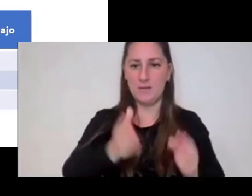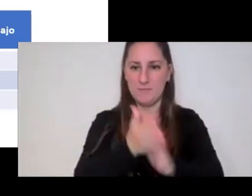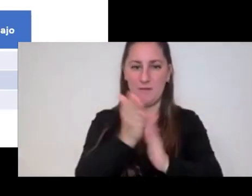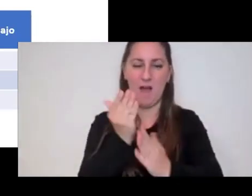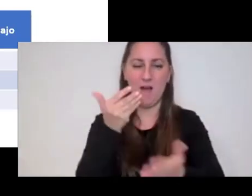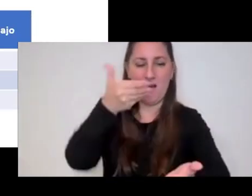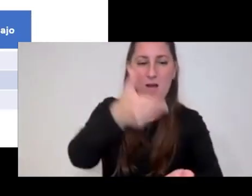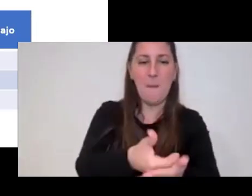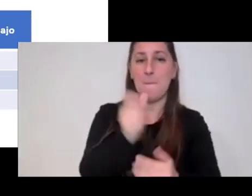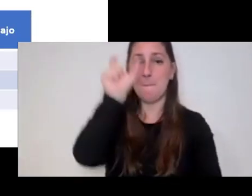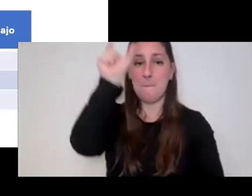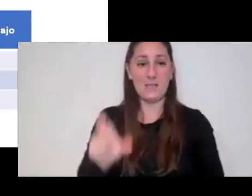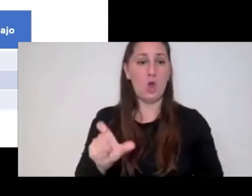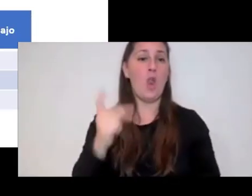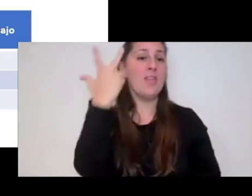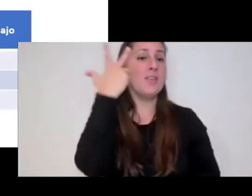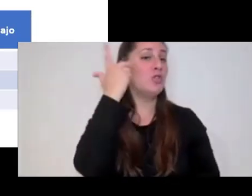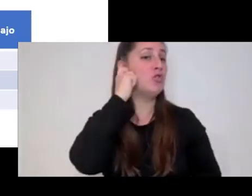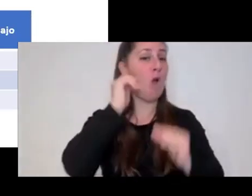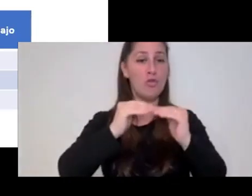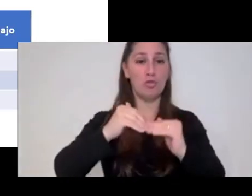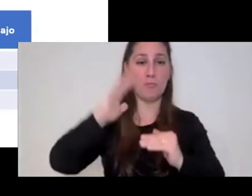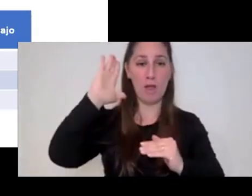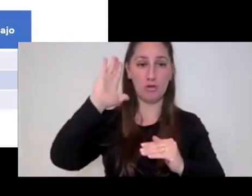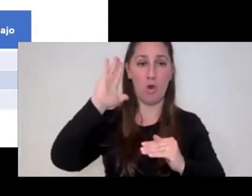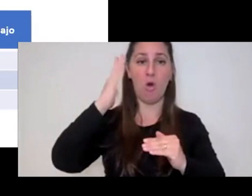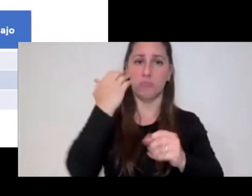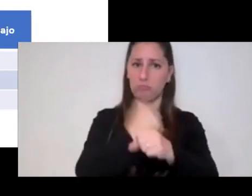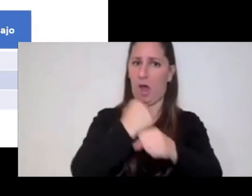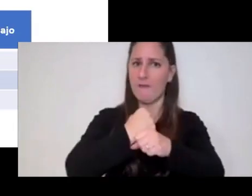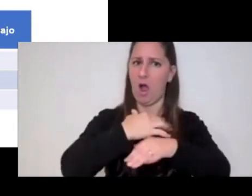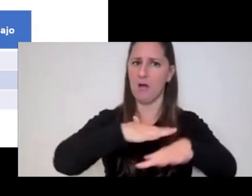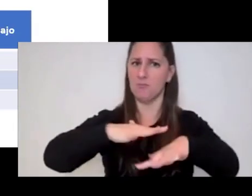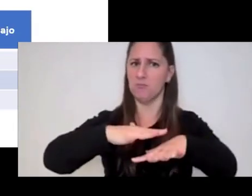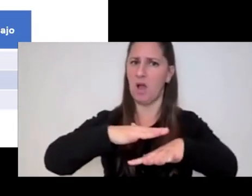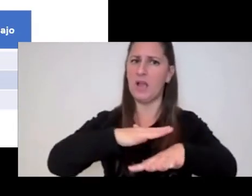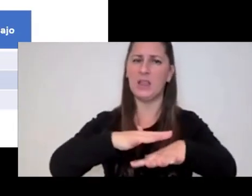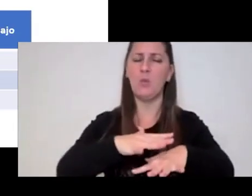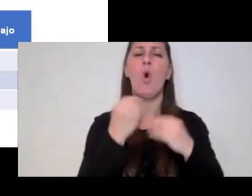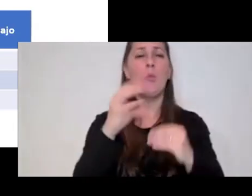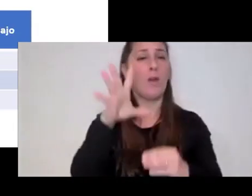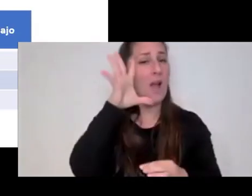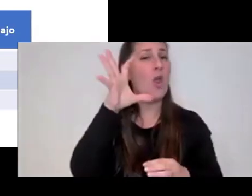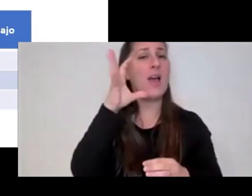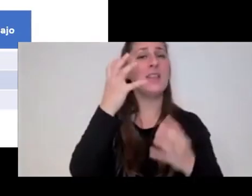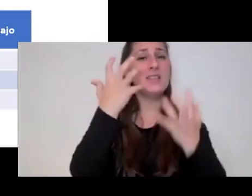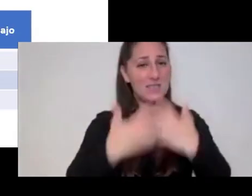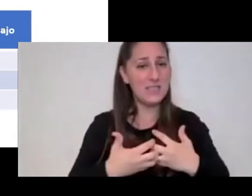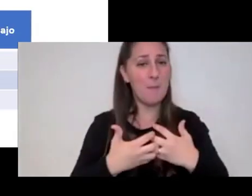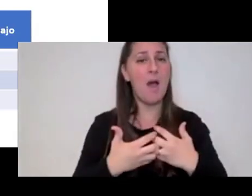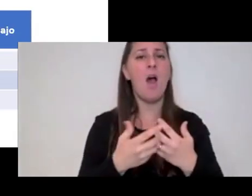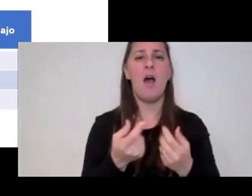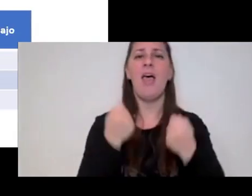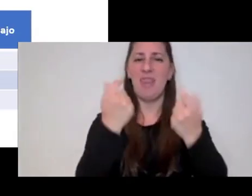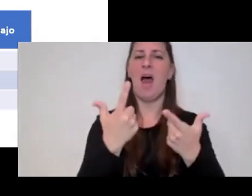persona mayor de 18 años activo, porque recuerden que el sistema valida entre